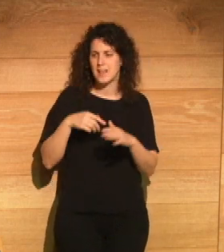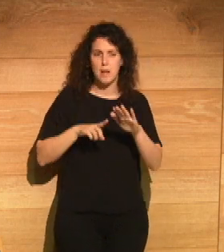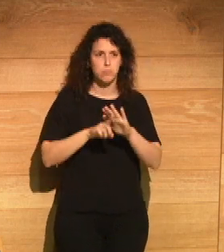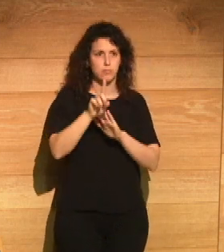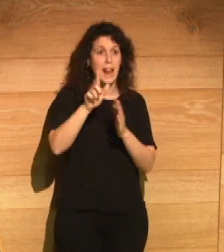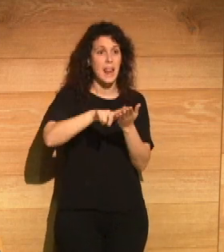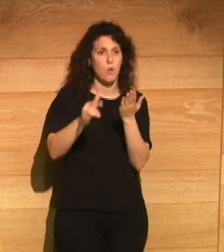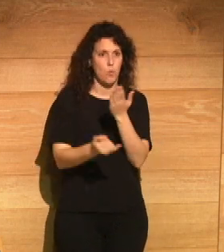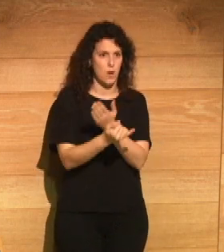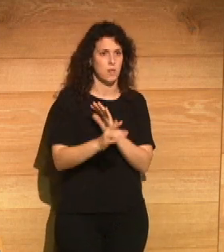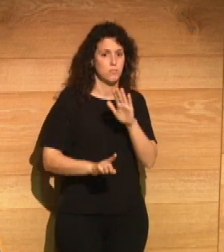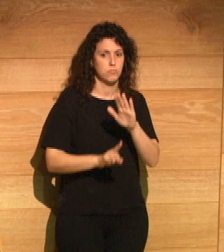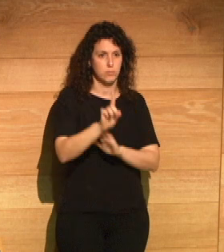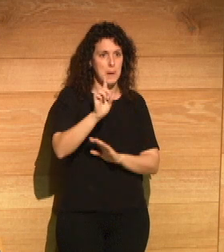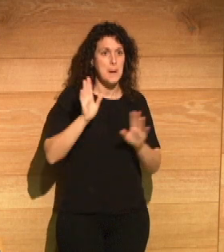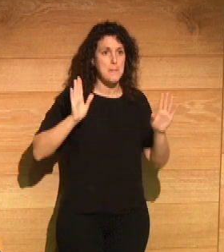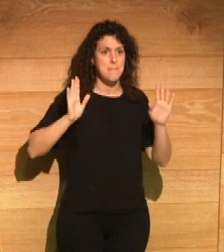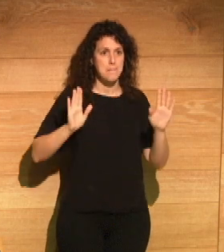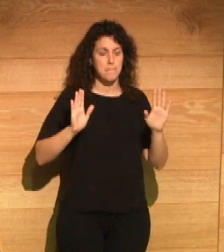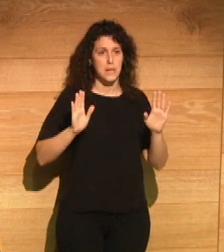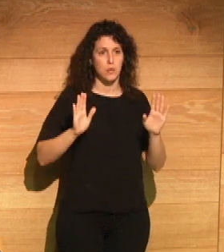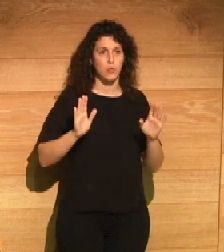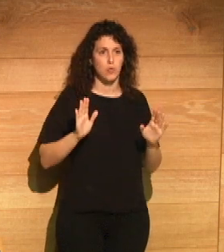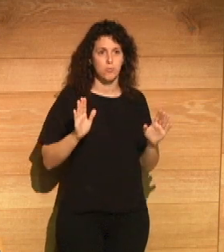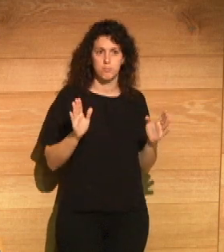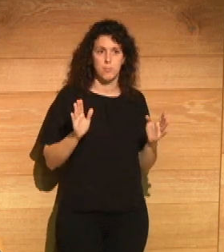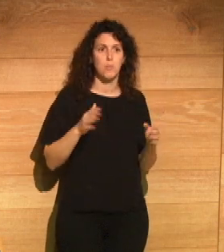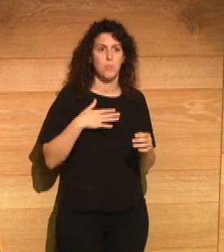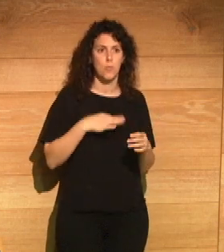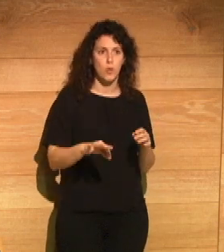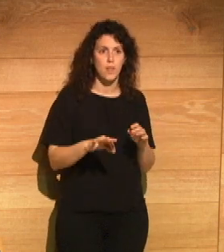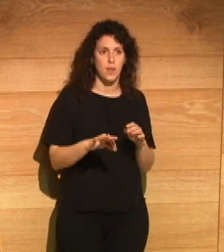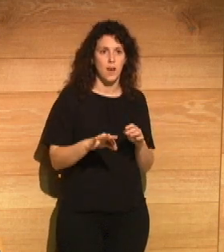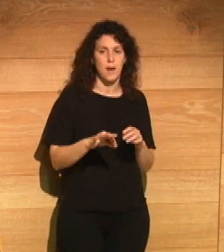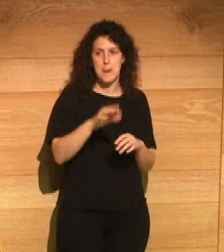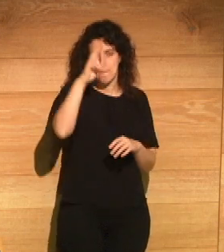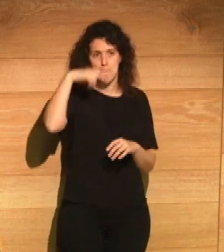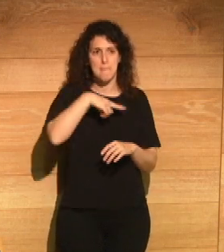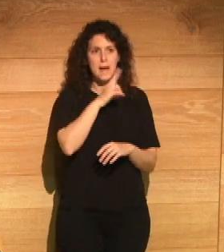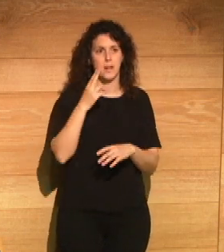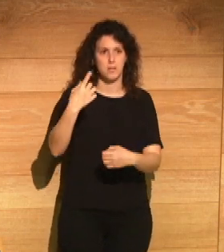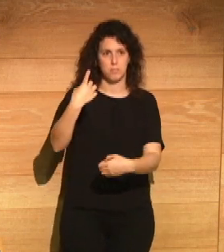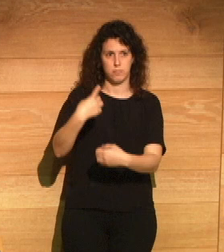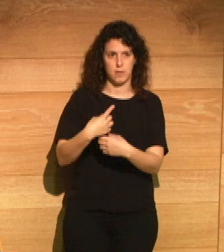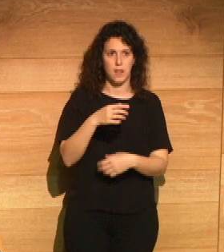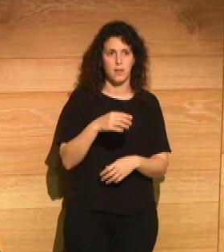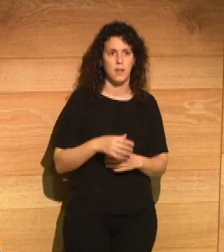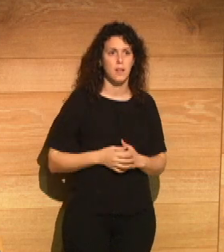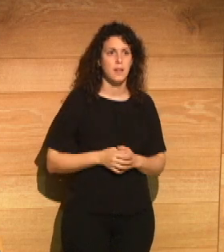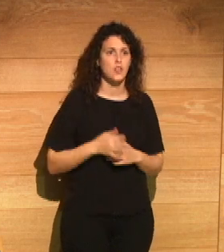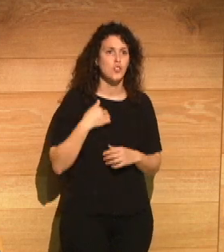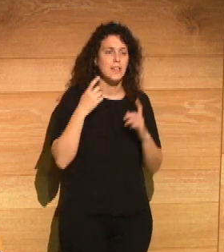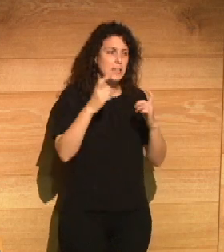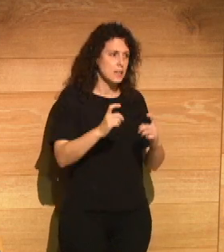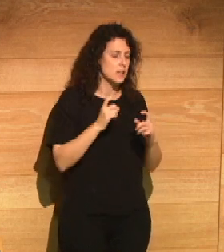lenguaje, pero todavía podía ser cargada por sus padres. Y estuve intentándole dar